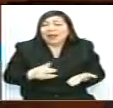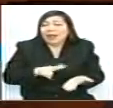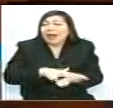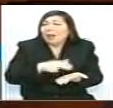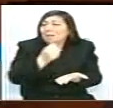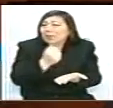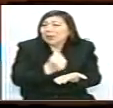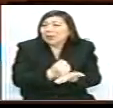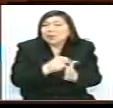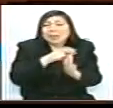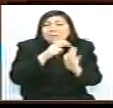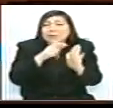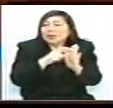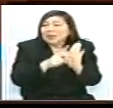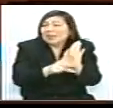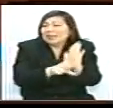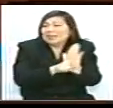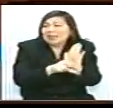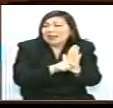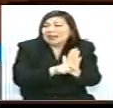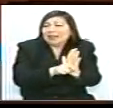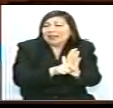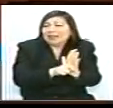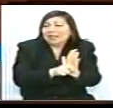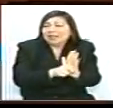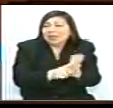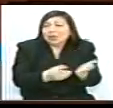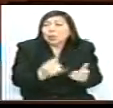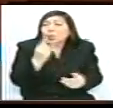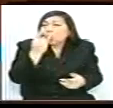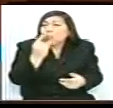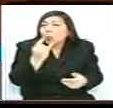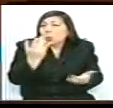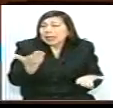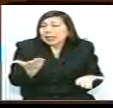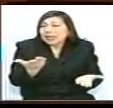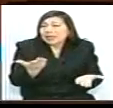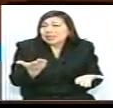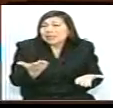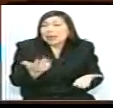aprobar este proyecto de ley que tiene carácter de urgencia,